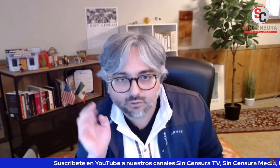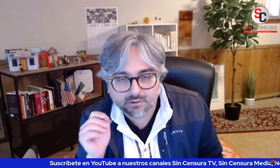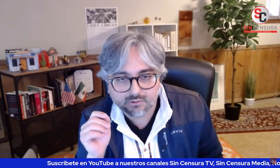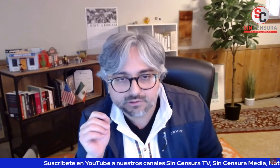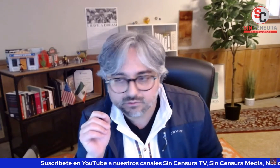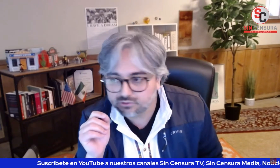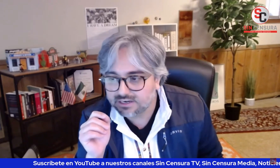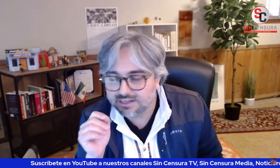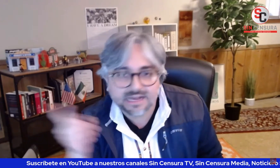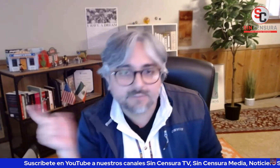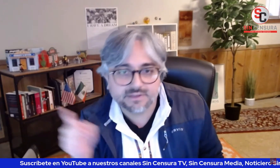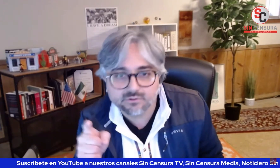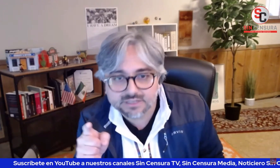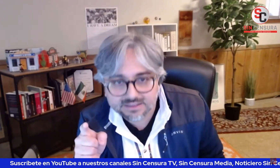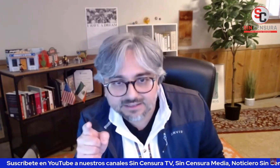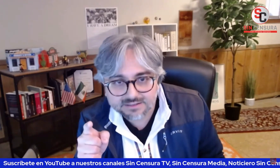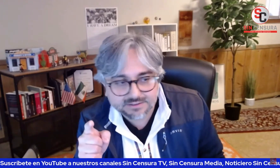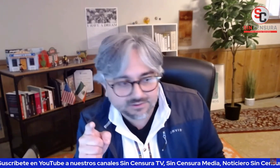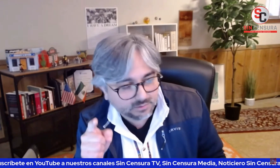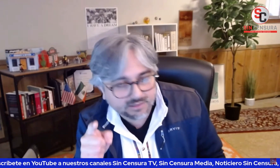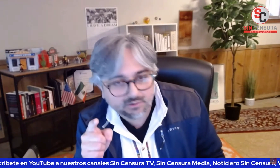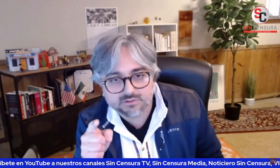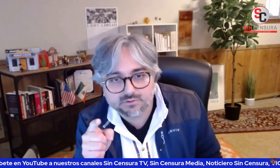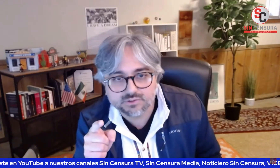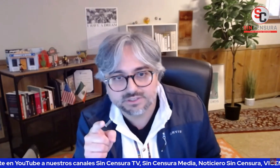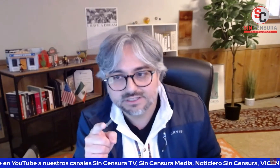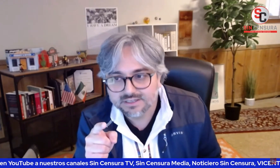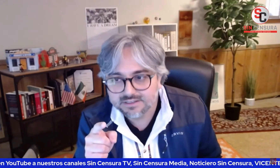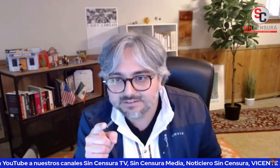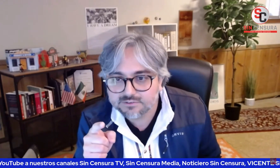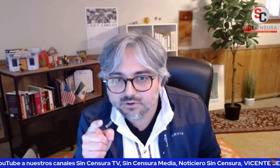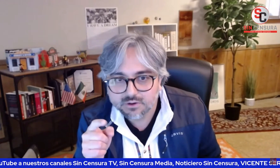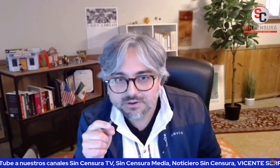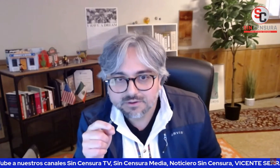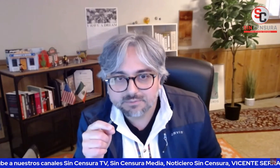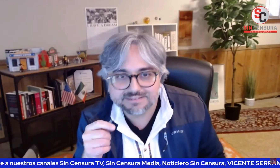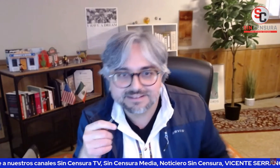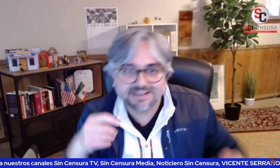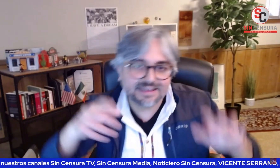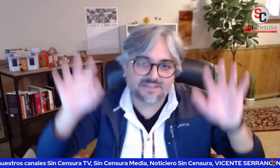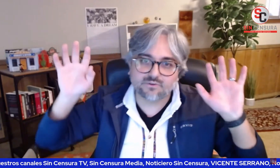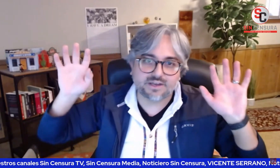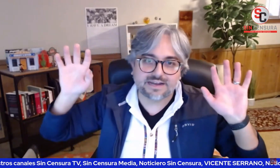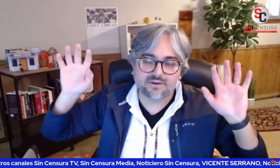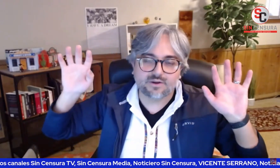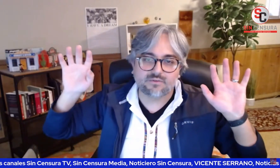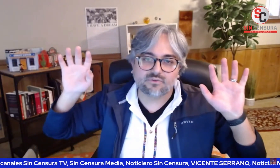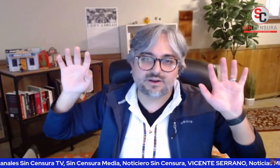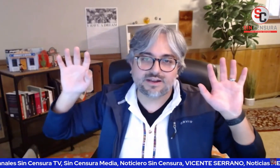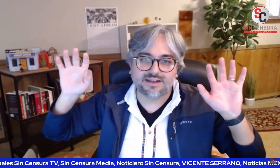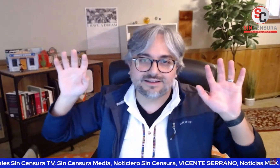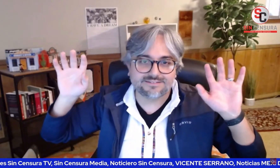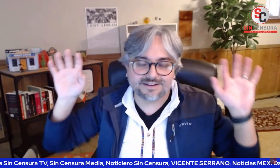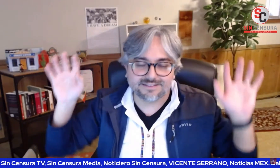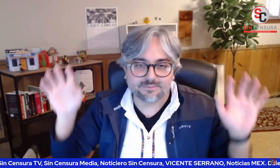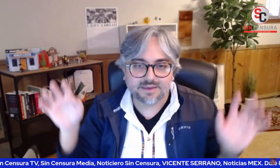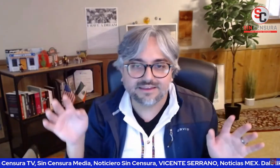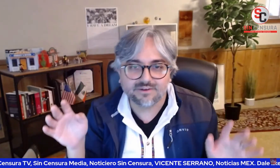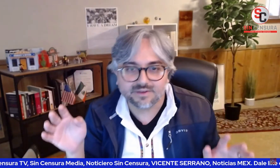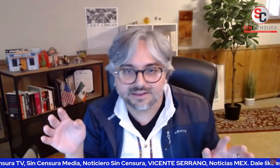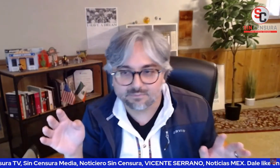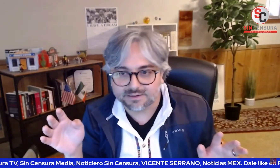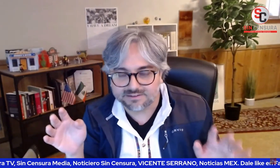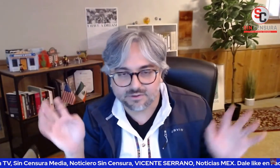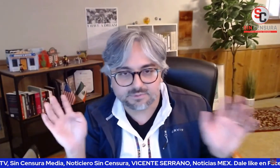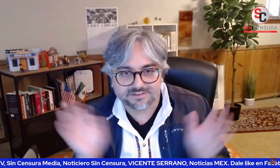una reforma constitucional. El cambio está en usted, que nos ve, que nos escuche. Insisto, pareciera que ya todo se ganó en cuanto a la izquierda en